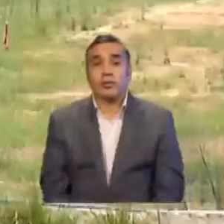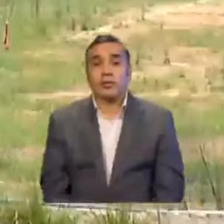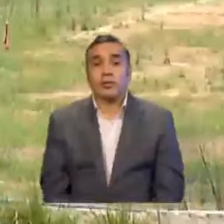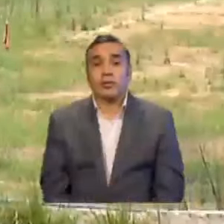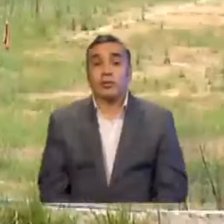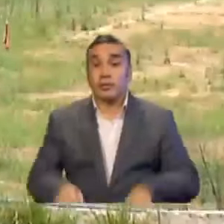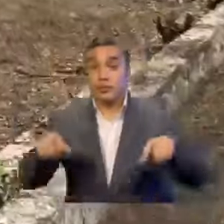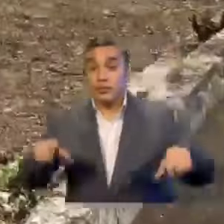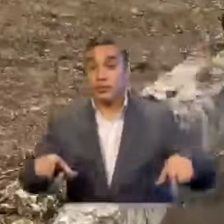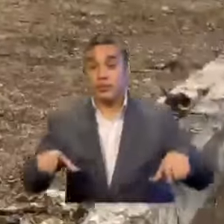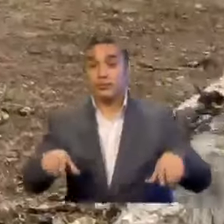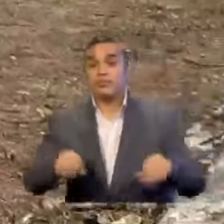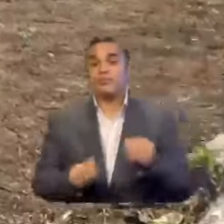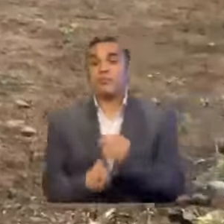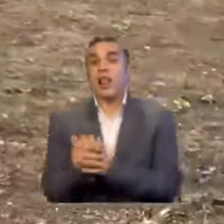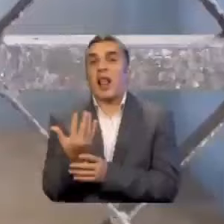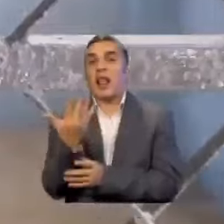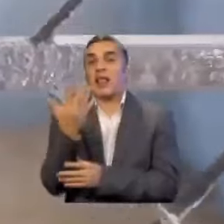Canchas con maleza.